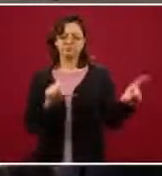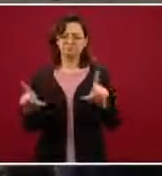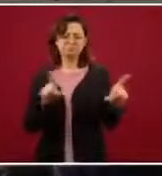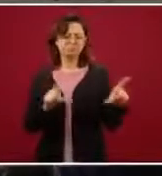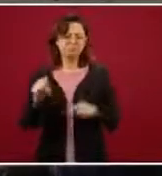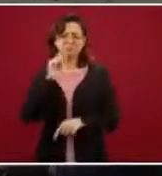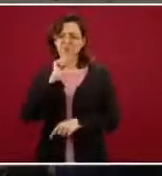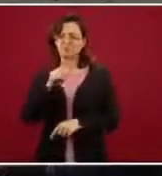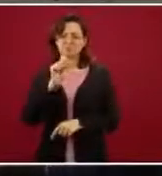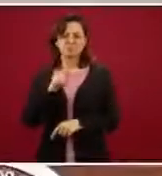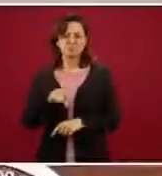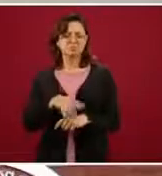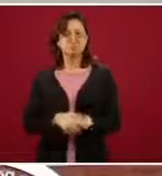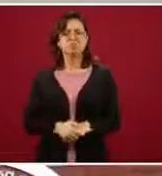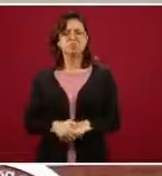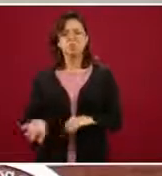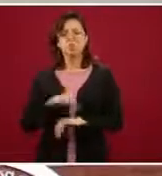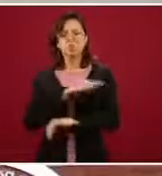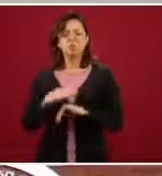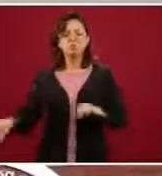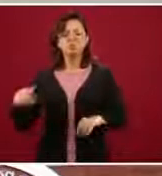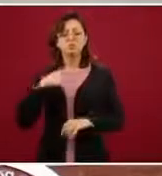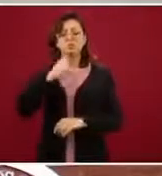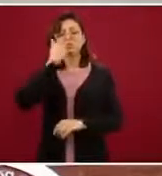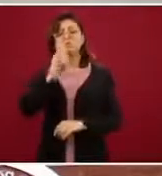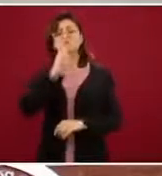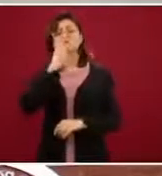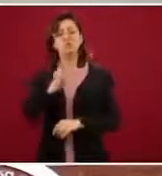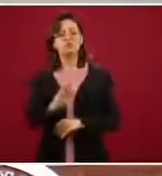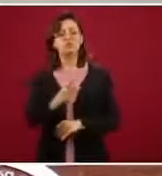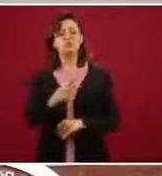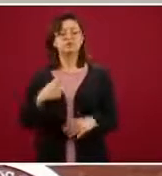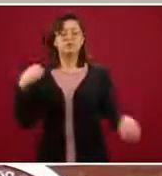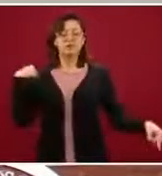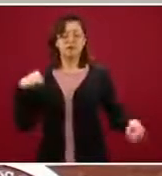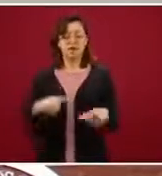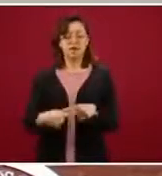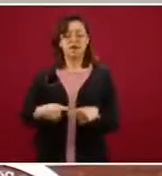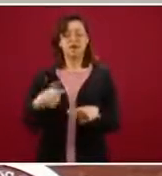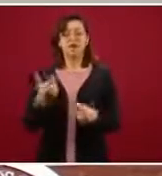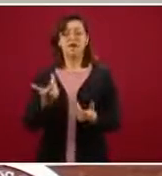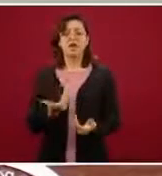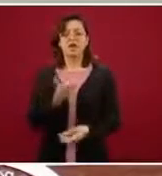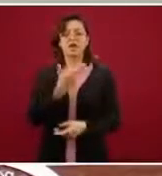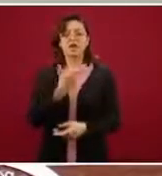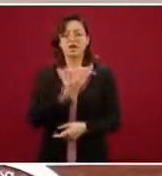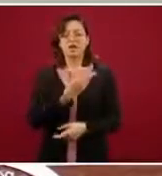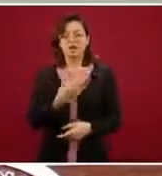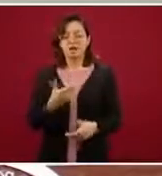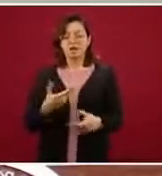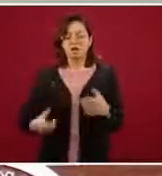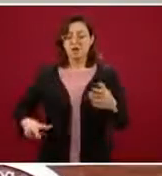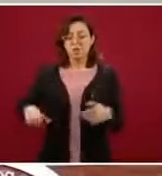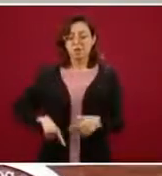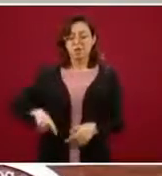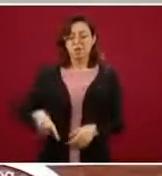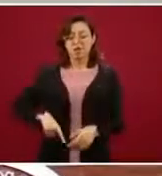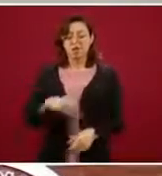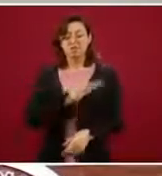Para concluir, solamente señalaría que en lo que va de la presente administración del presidente López Obrador, se han